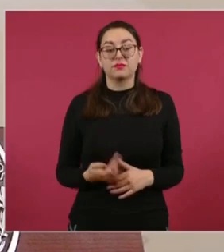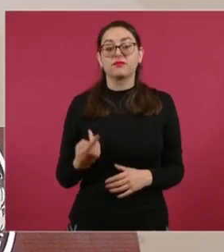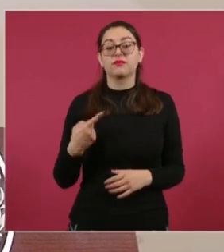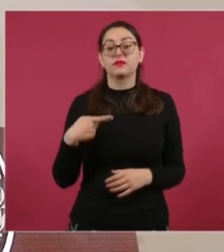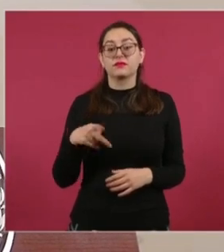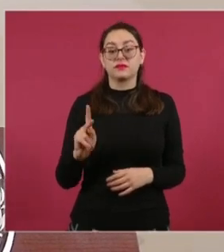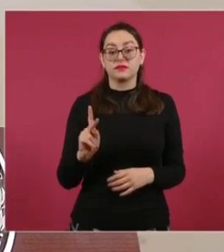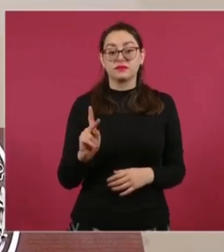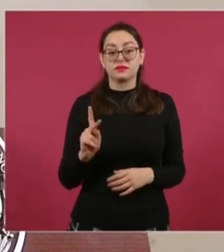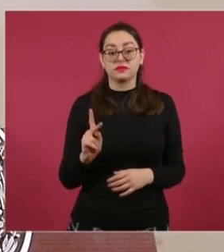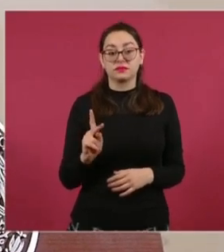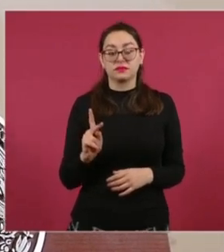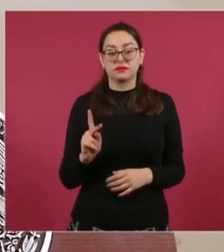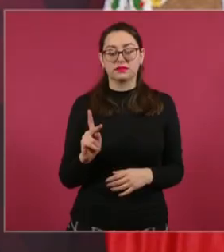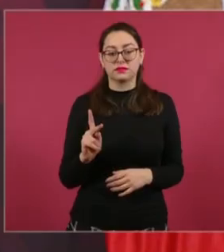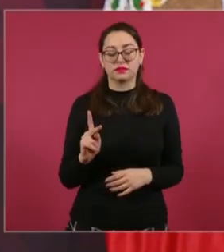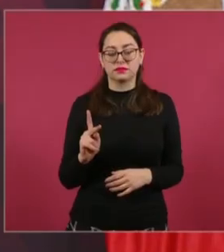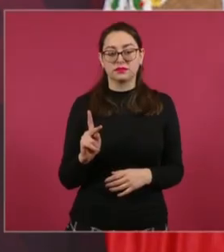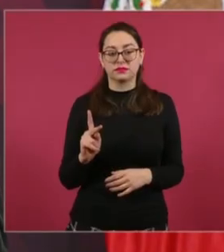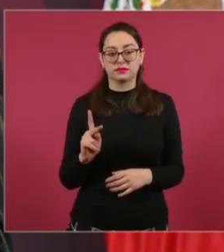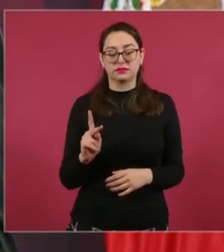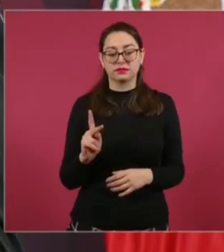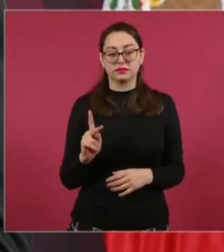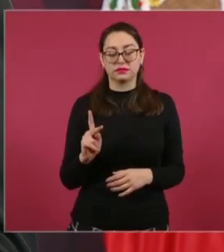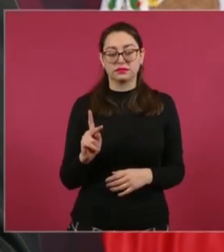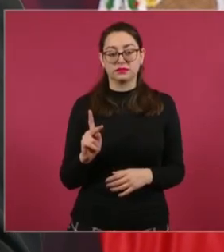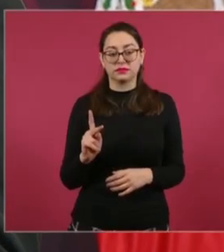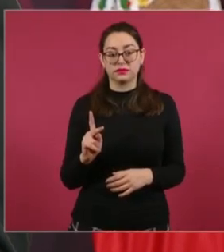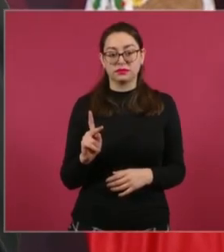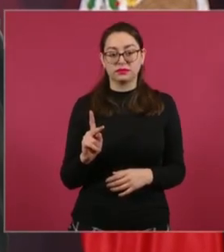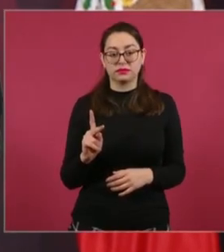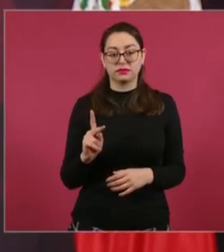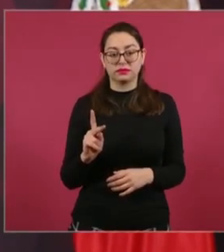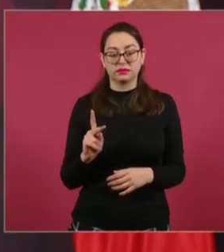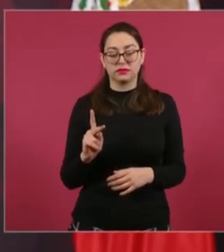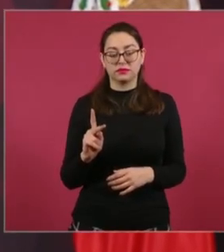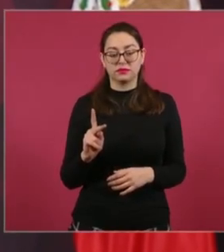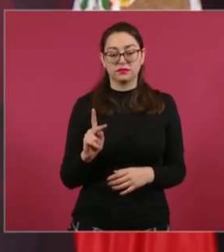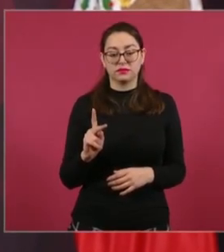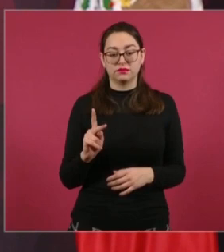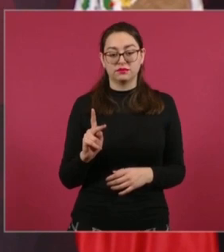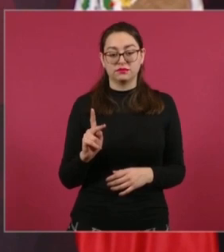se